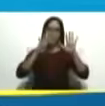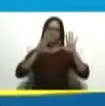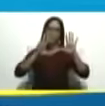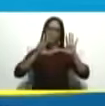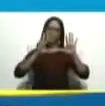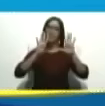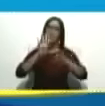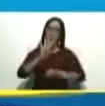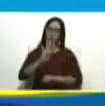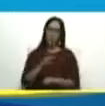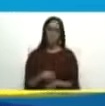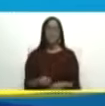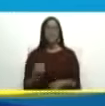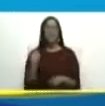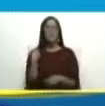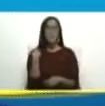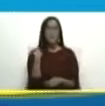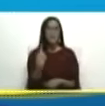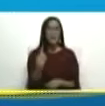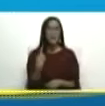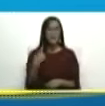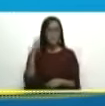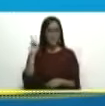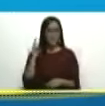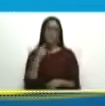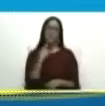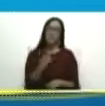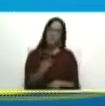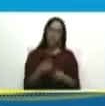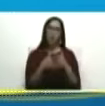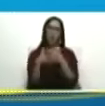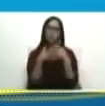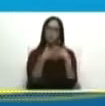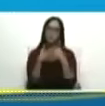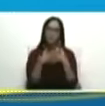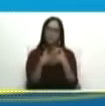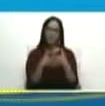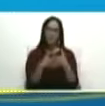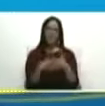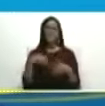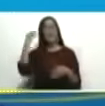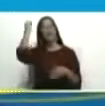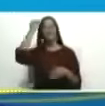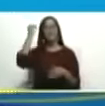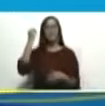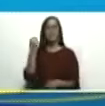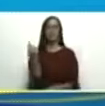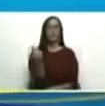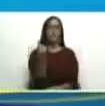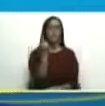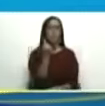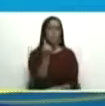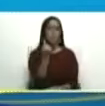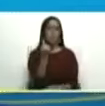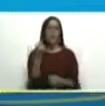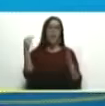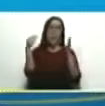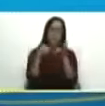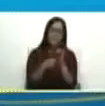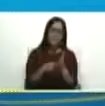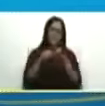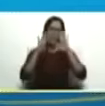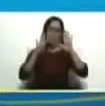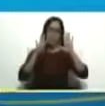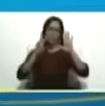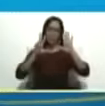1989. Venezuela fue el primer país que le dijo al neoliberalismo del pensamiento único. En